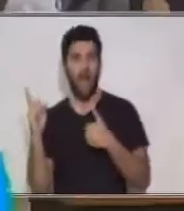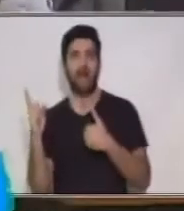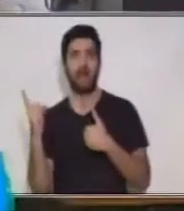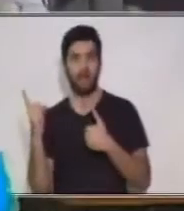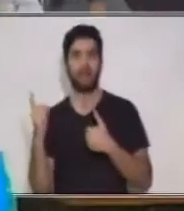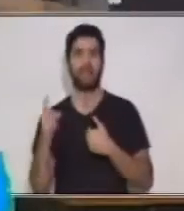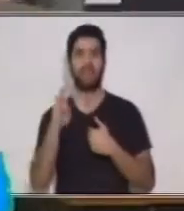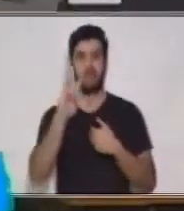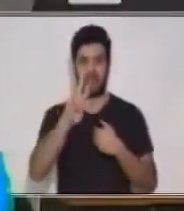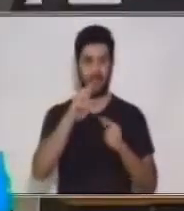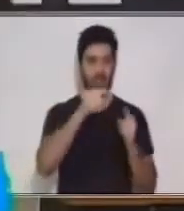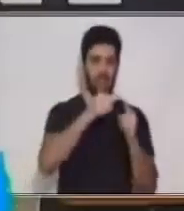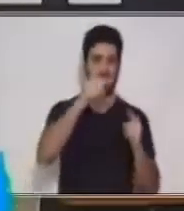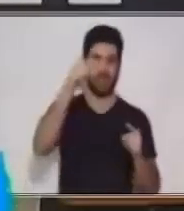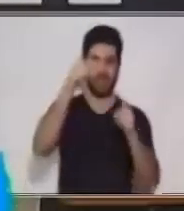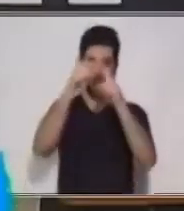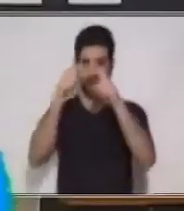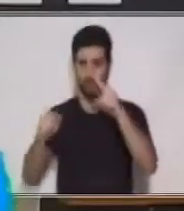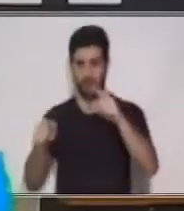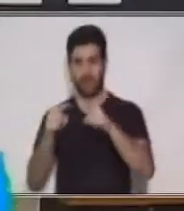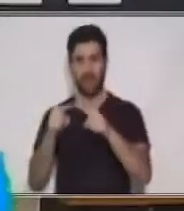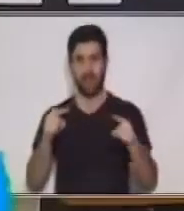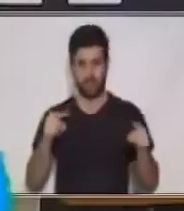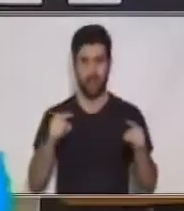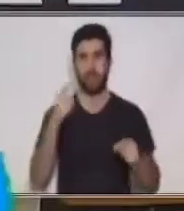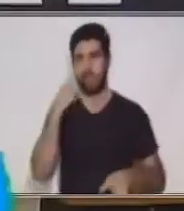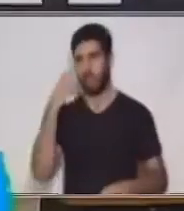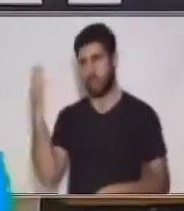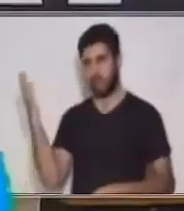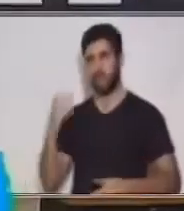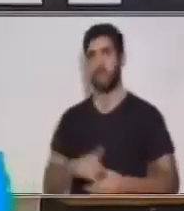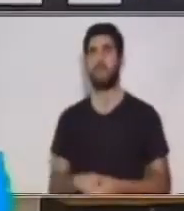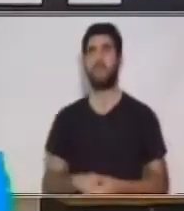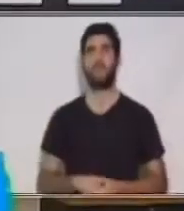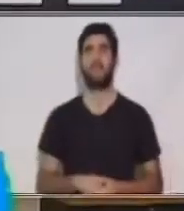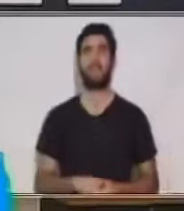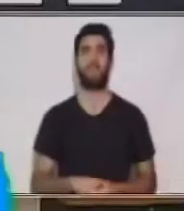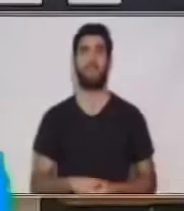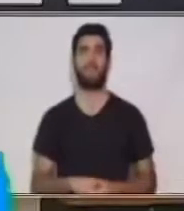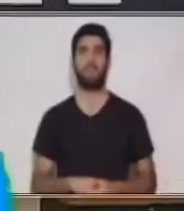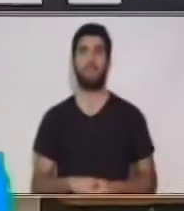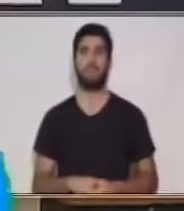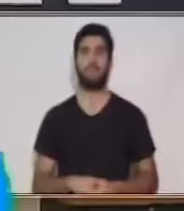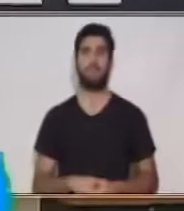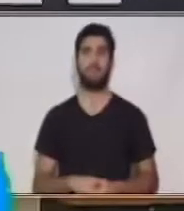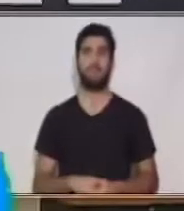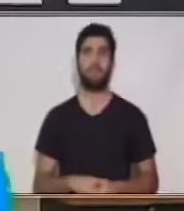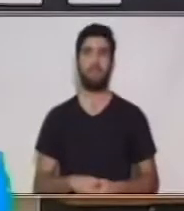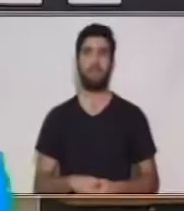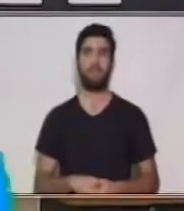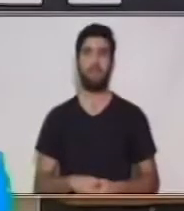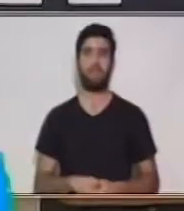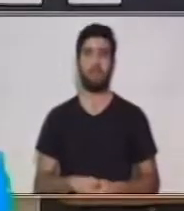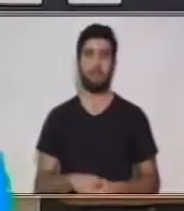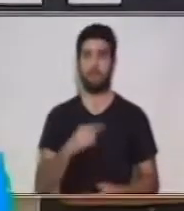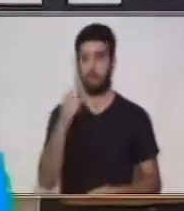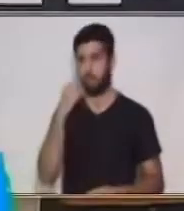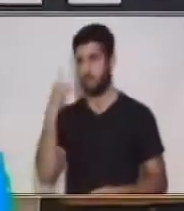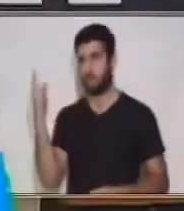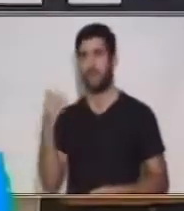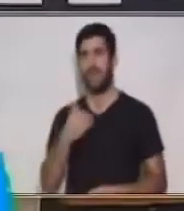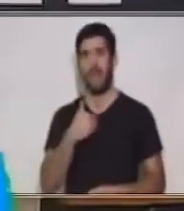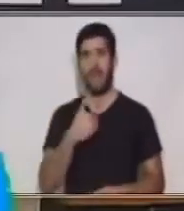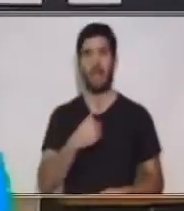las 3 líneas, ¿de acuerdo? Muy bien, vamos a ver. Probemos por acá y vamos a ir comprobando que tengan las 3